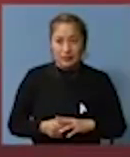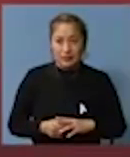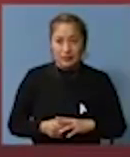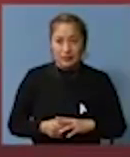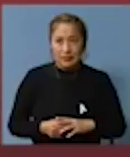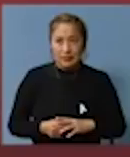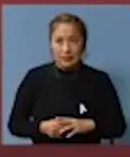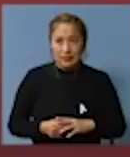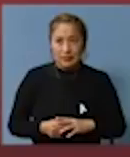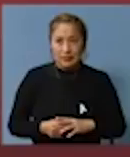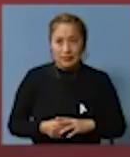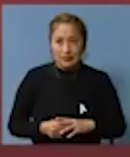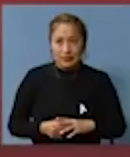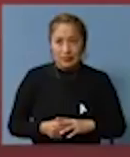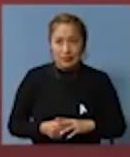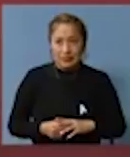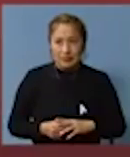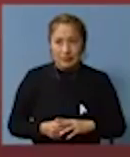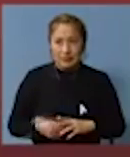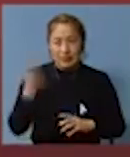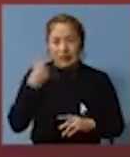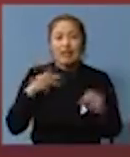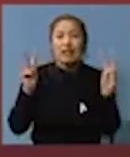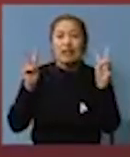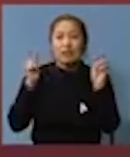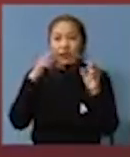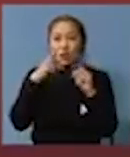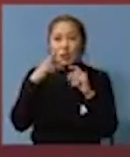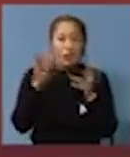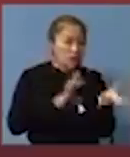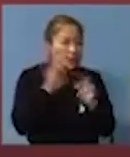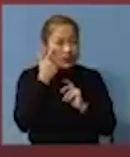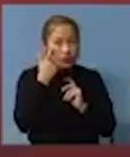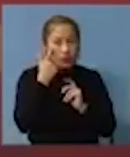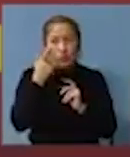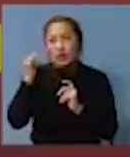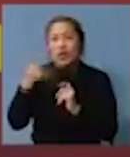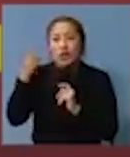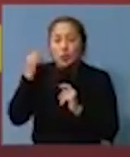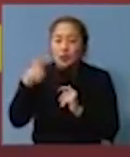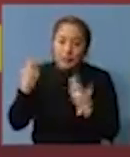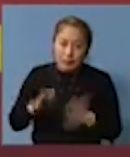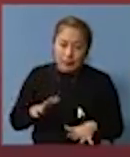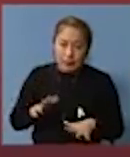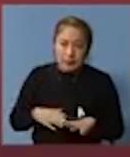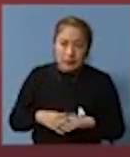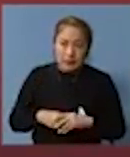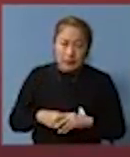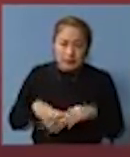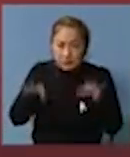El tema de cargo es un tema discutible. Pero hay que más o menos. No, es que no lo discutimos con ellos. No,